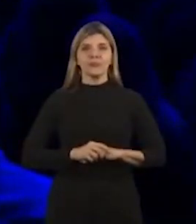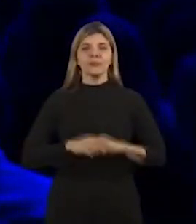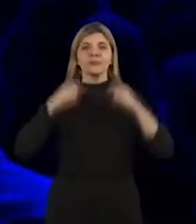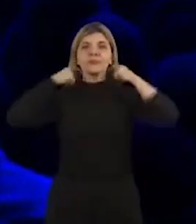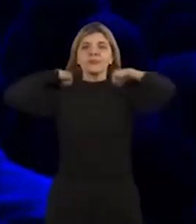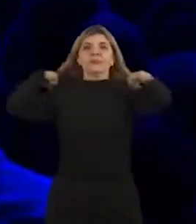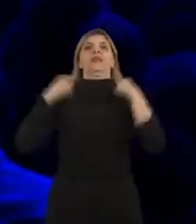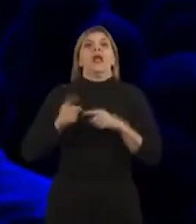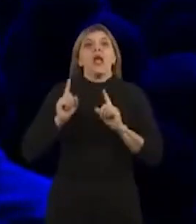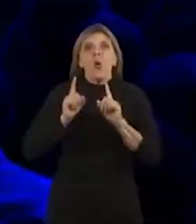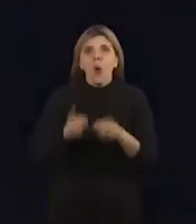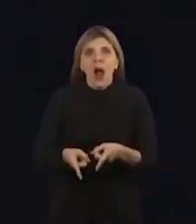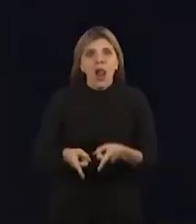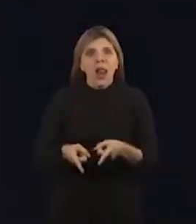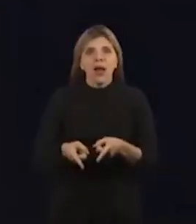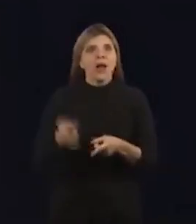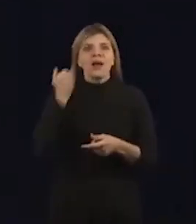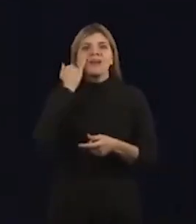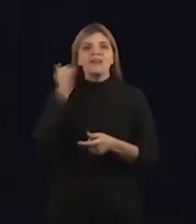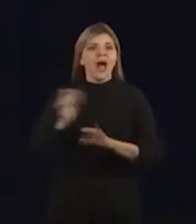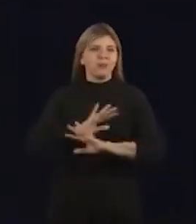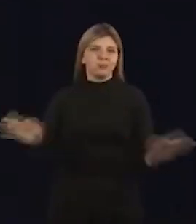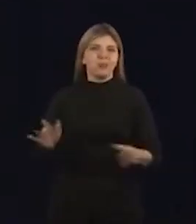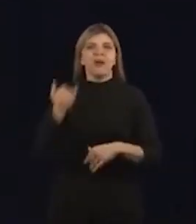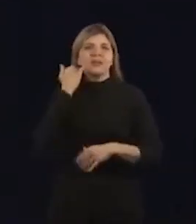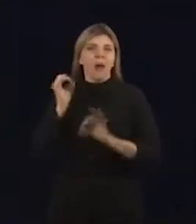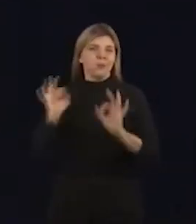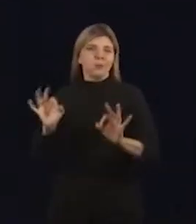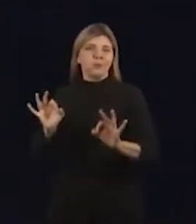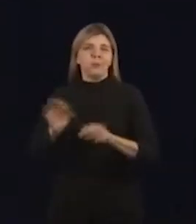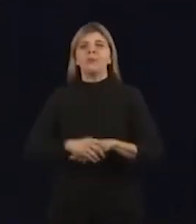igual ya lo tengo match Point a